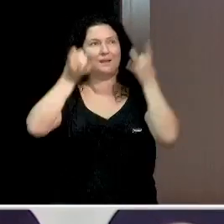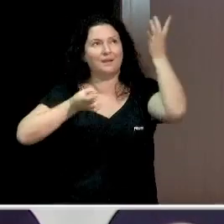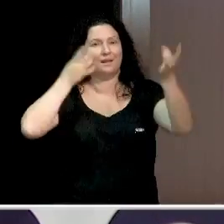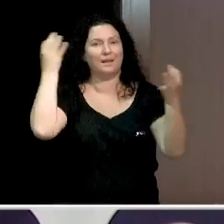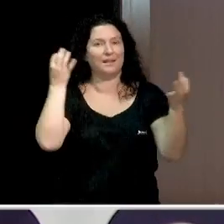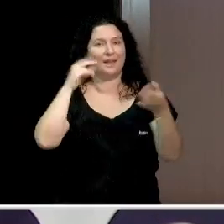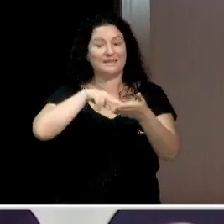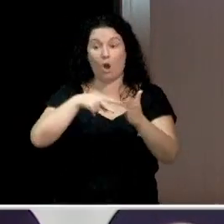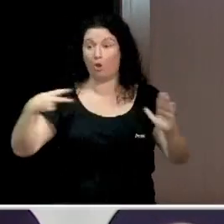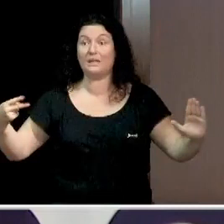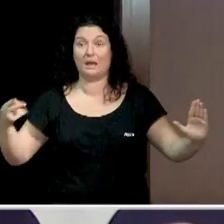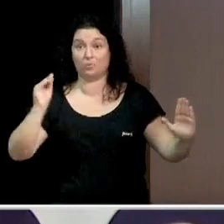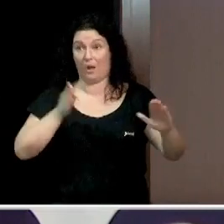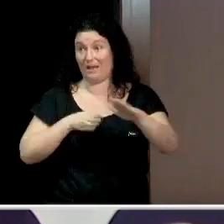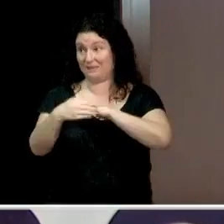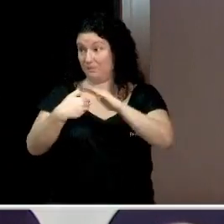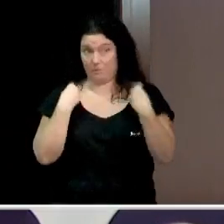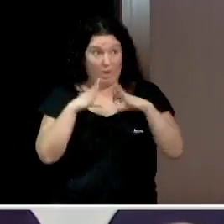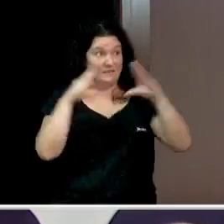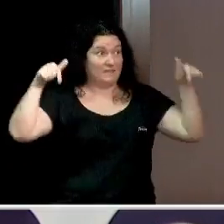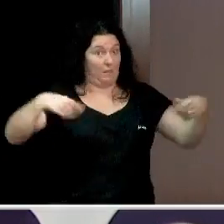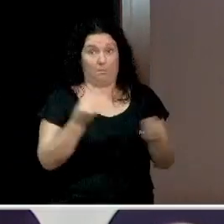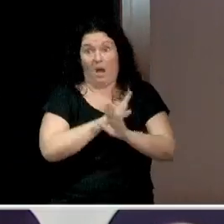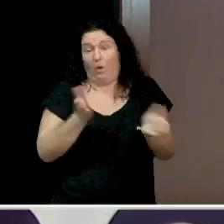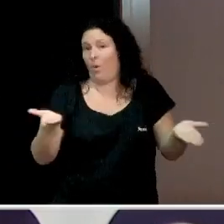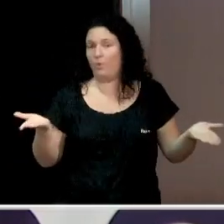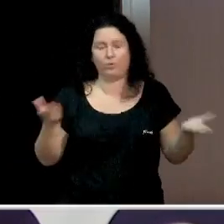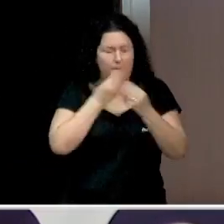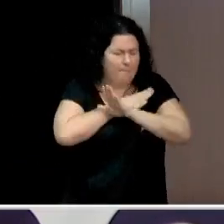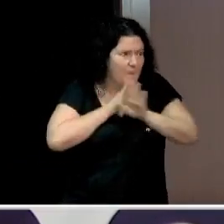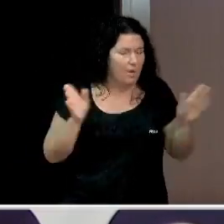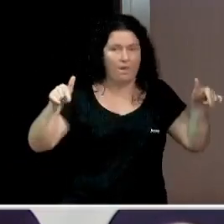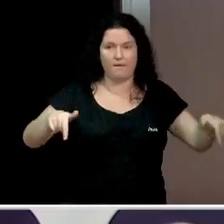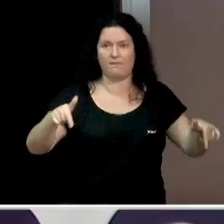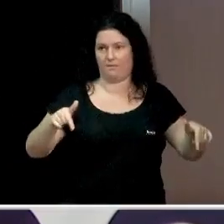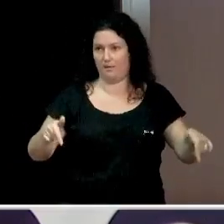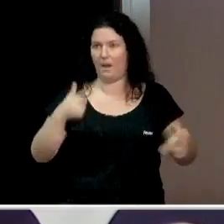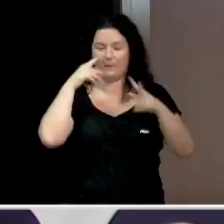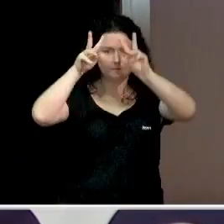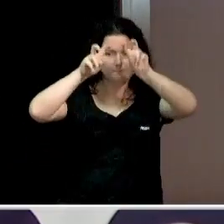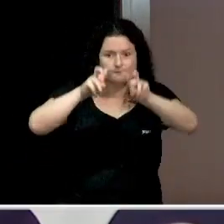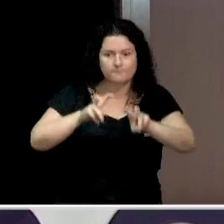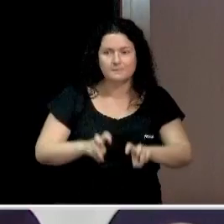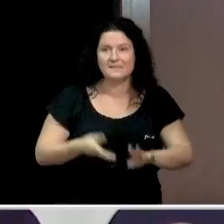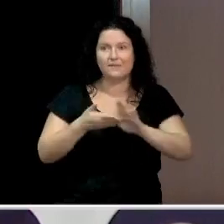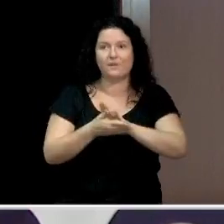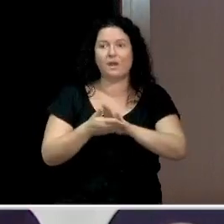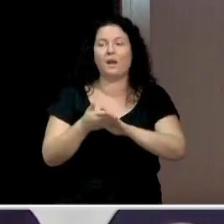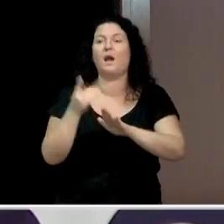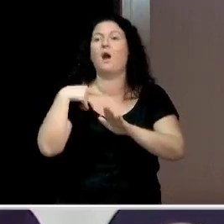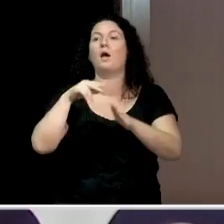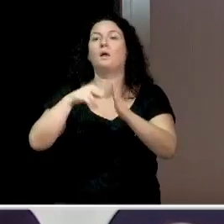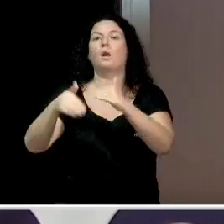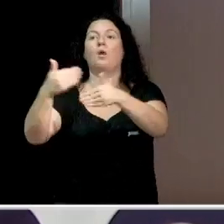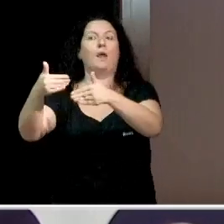tecnologías accesibles, ningún sitio mejor que la universidad, perdóname, pero es así, para adelantarse, bueno, ahora ya vamos